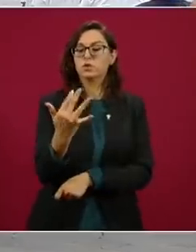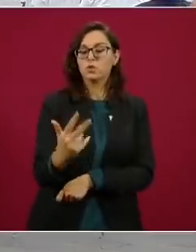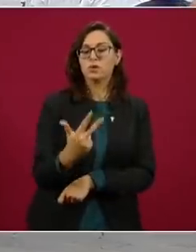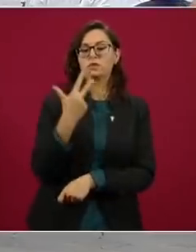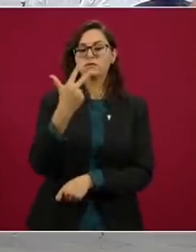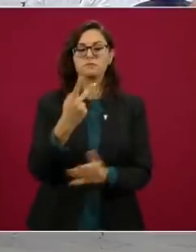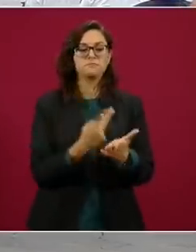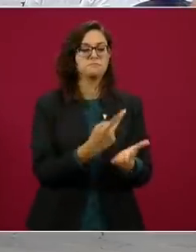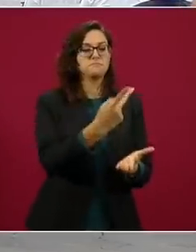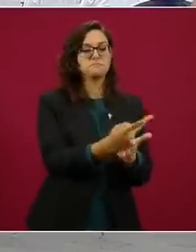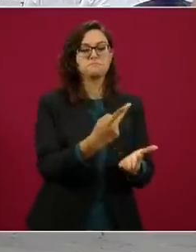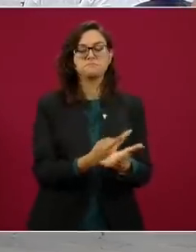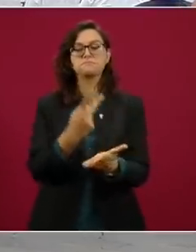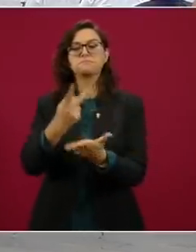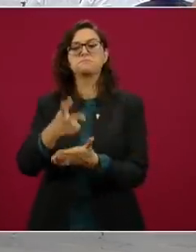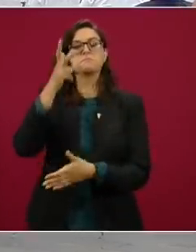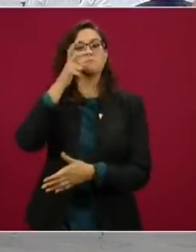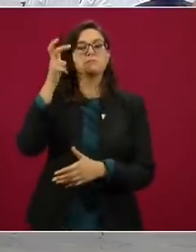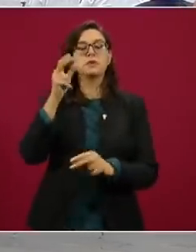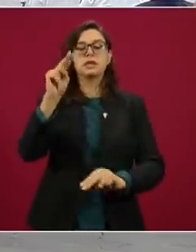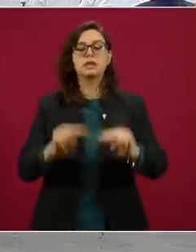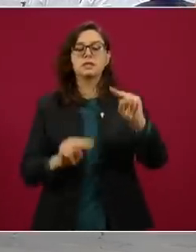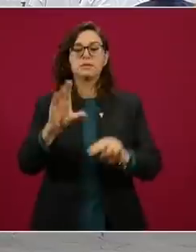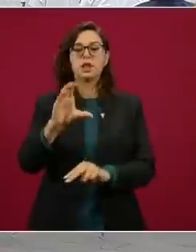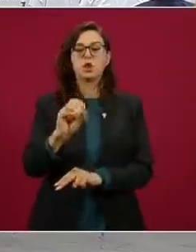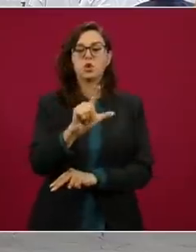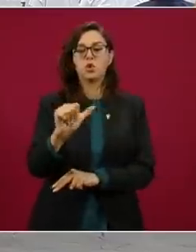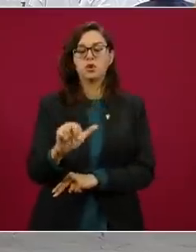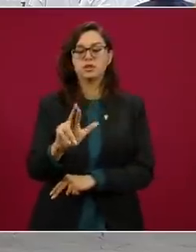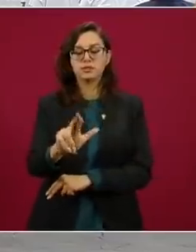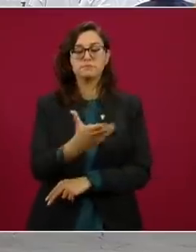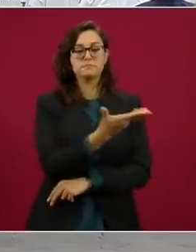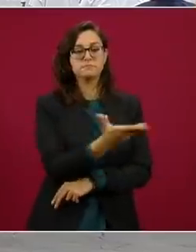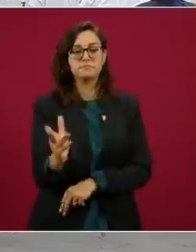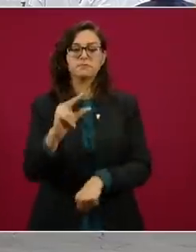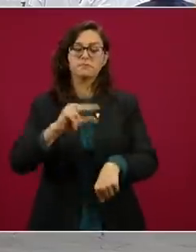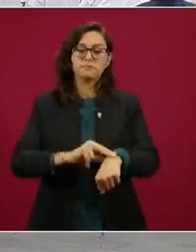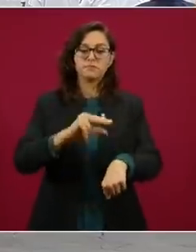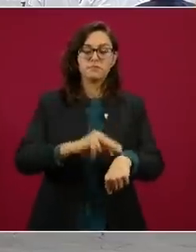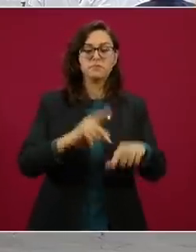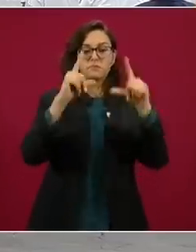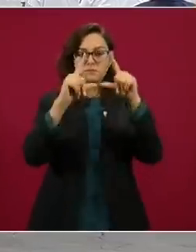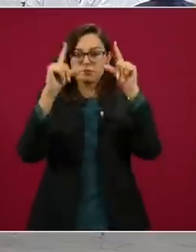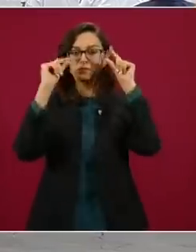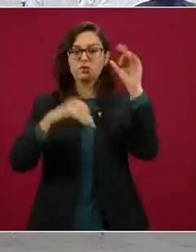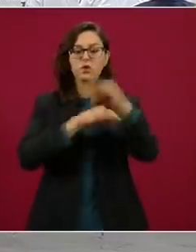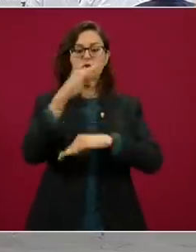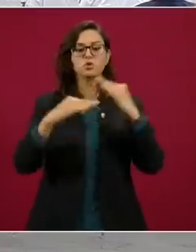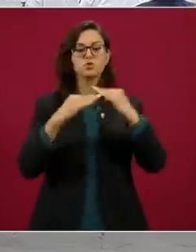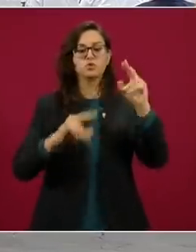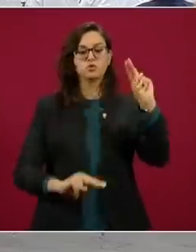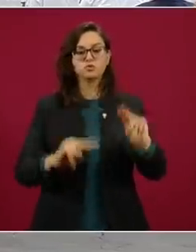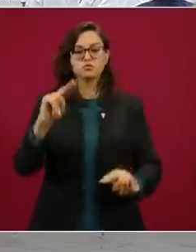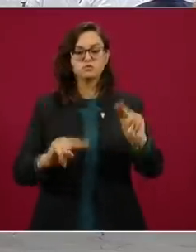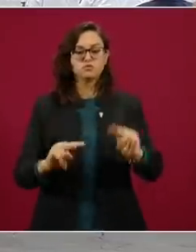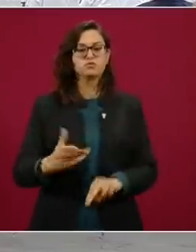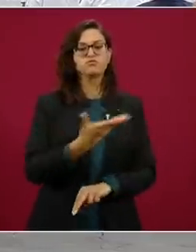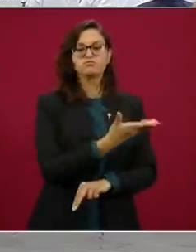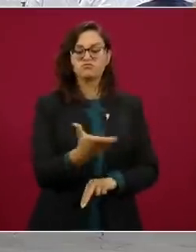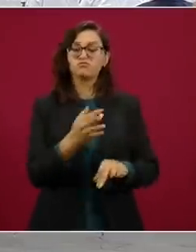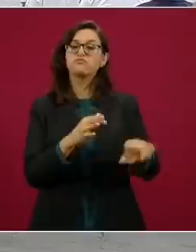condecoraciones miguel hidalgo en grado collar al personal médico y de enfermería en todos los niveles que ha colaborado